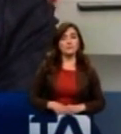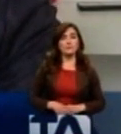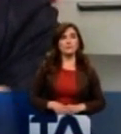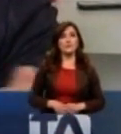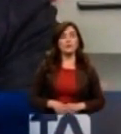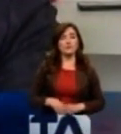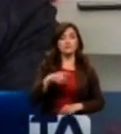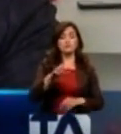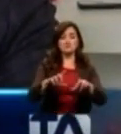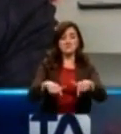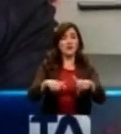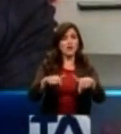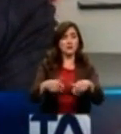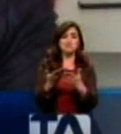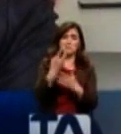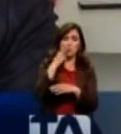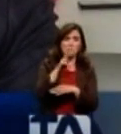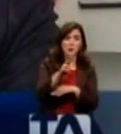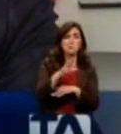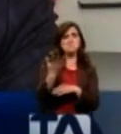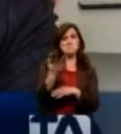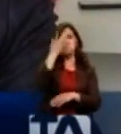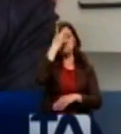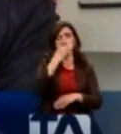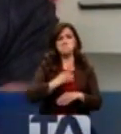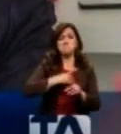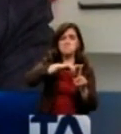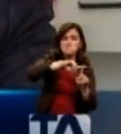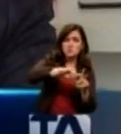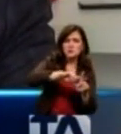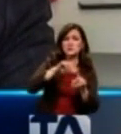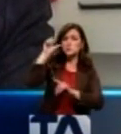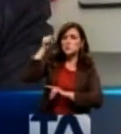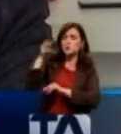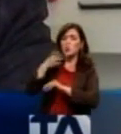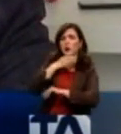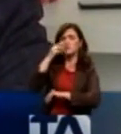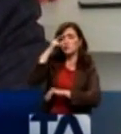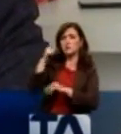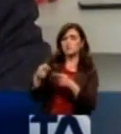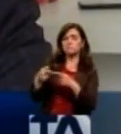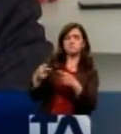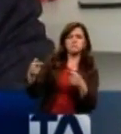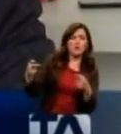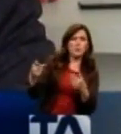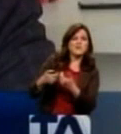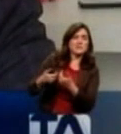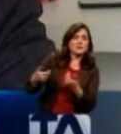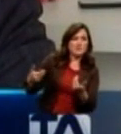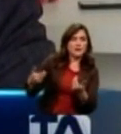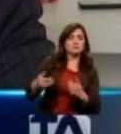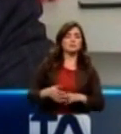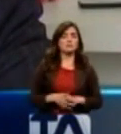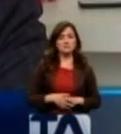gobierno anterior, el presidente Moreno, y veo que ha sido consecuente con el presidente Correa,